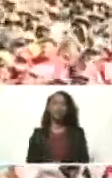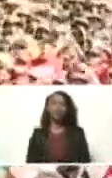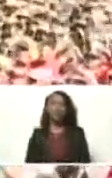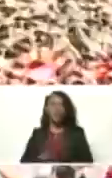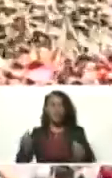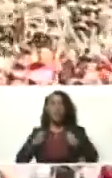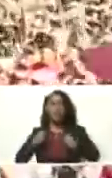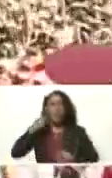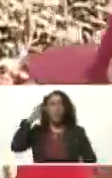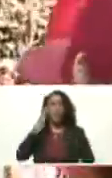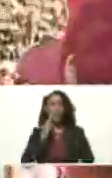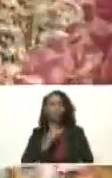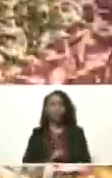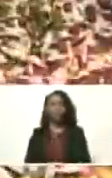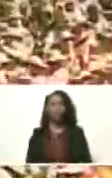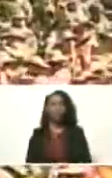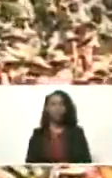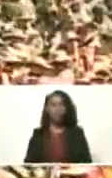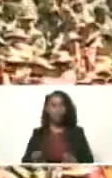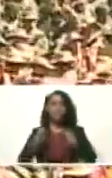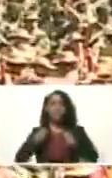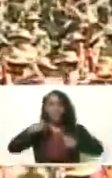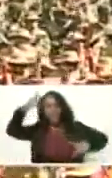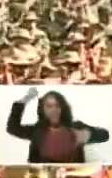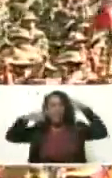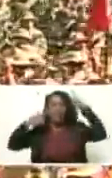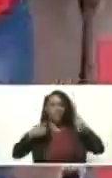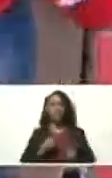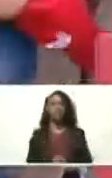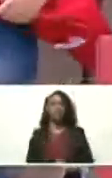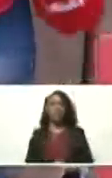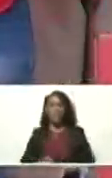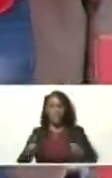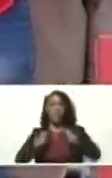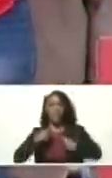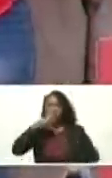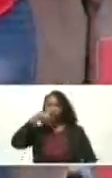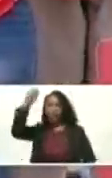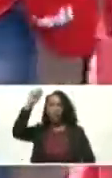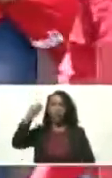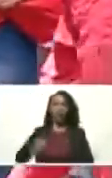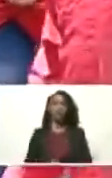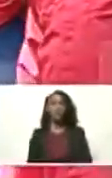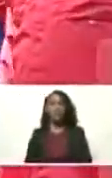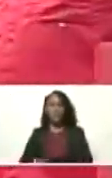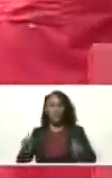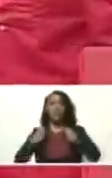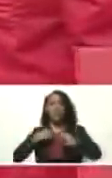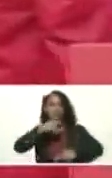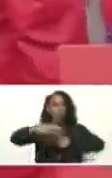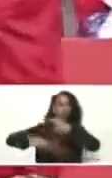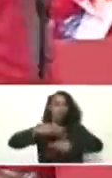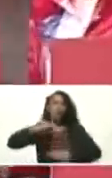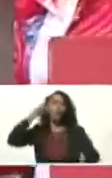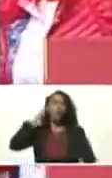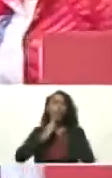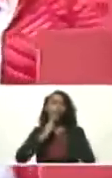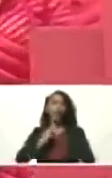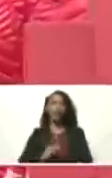¡Que viva Bolívar! ¡Que viva Chávez! ¡Que viva Maduro! ¡Que viva la revolución